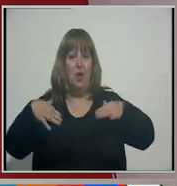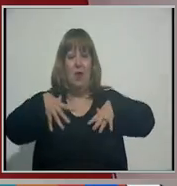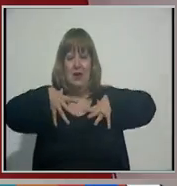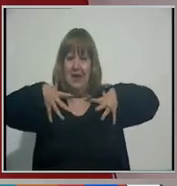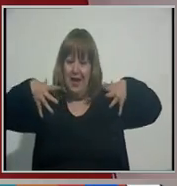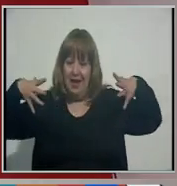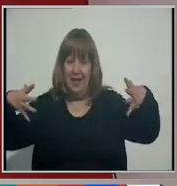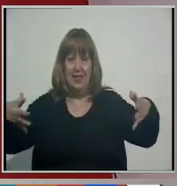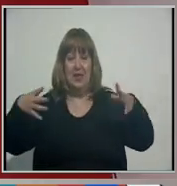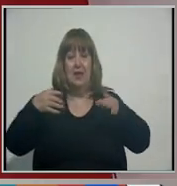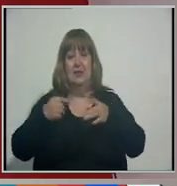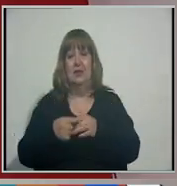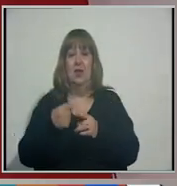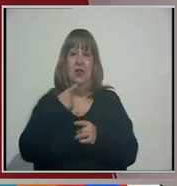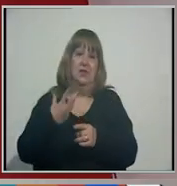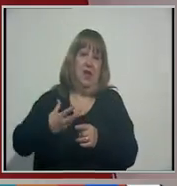de los que nomás dicen,